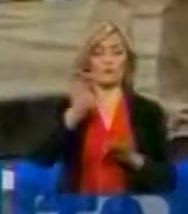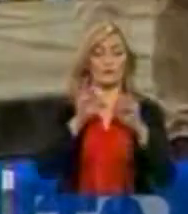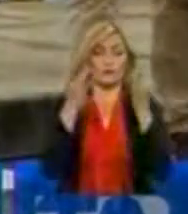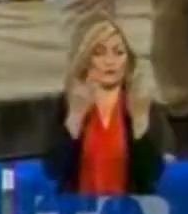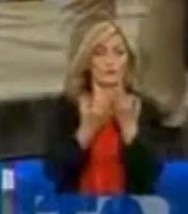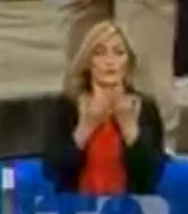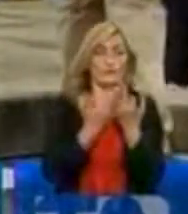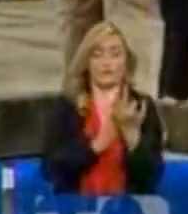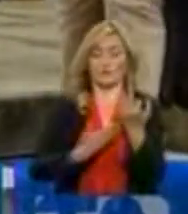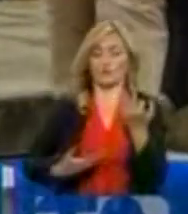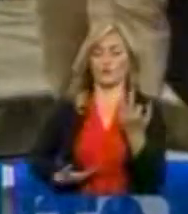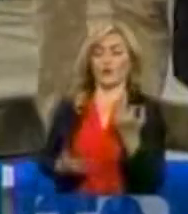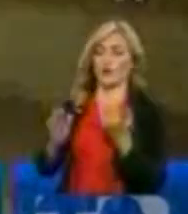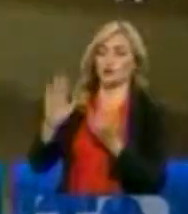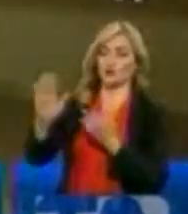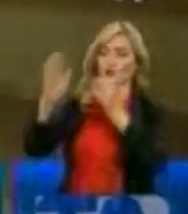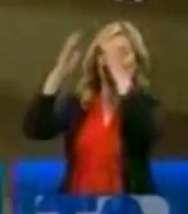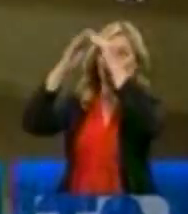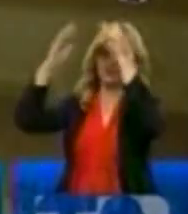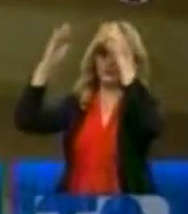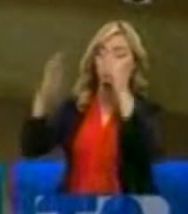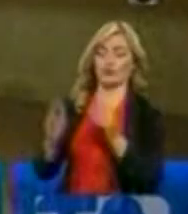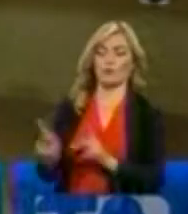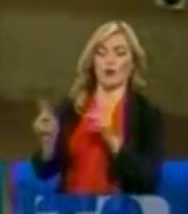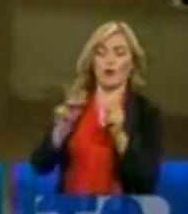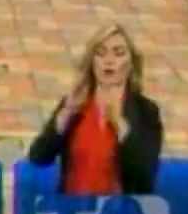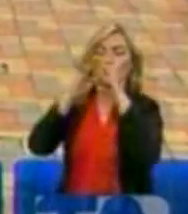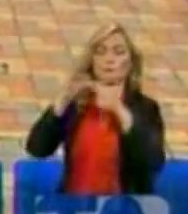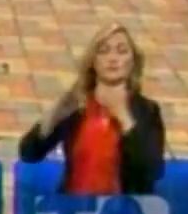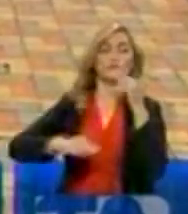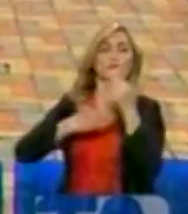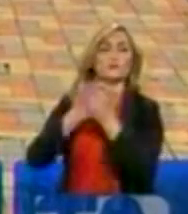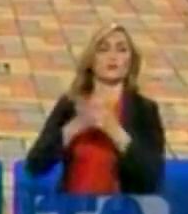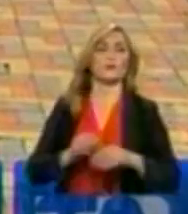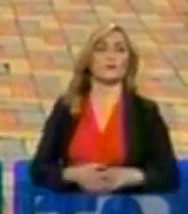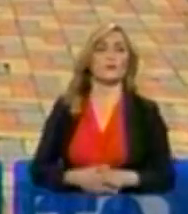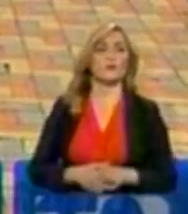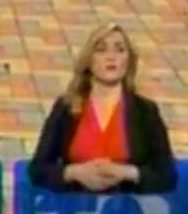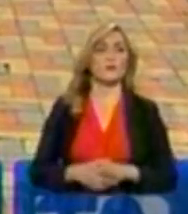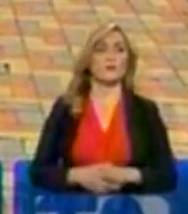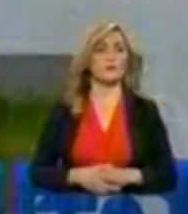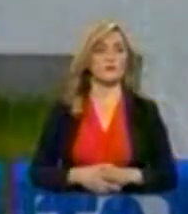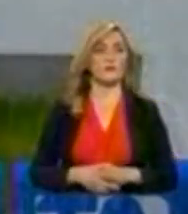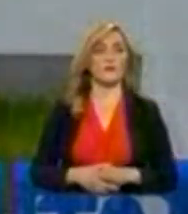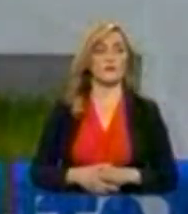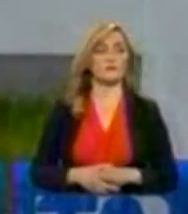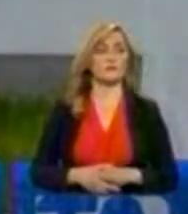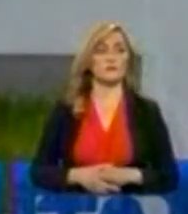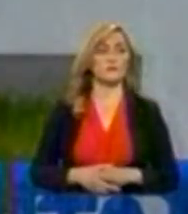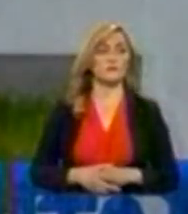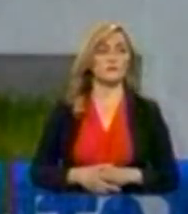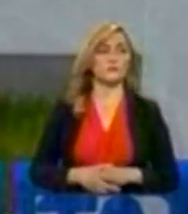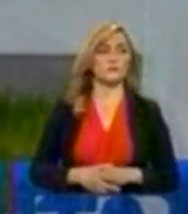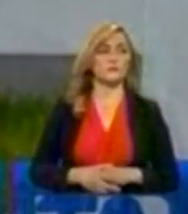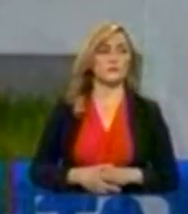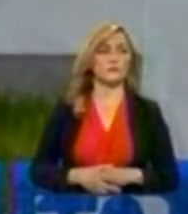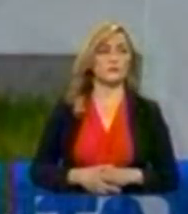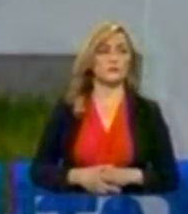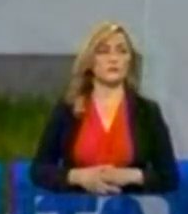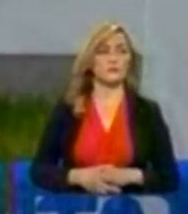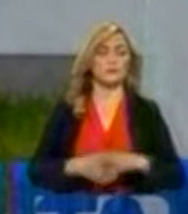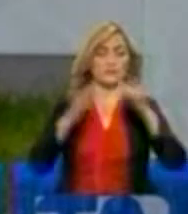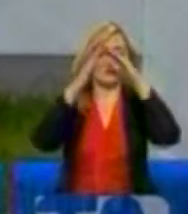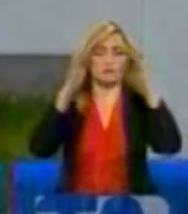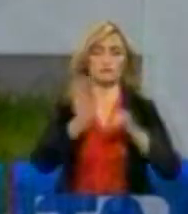el presidente les entregó viviendas del plan Casa para Todos, totalmente subvencionadas. Aquí está, la casa